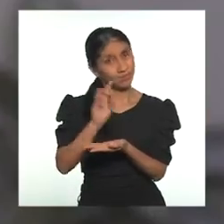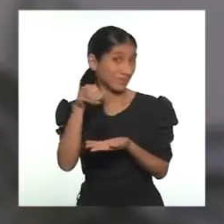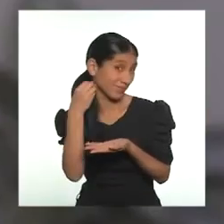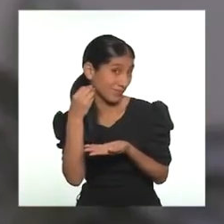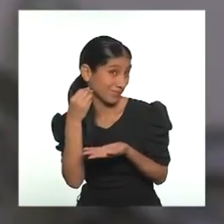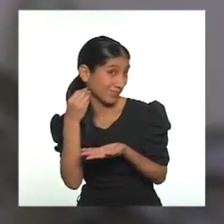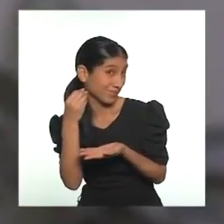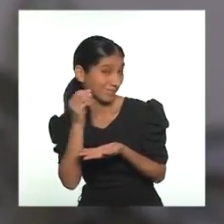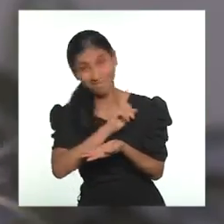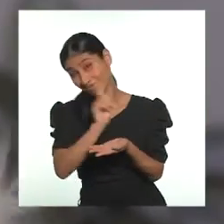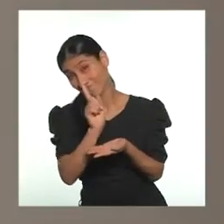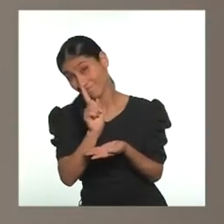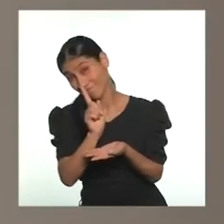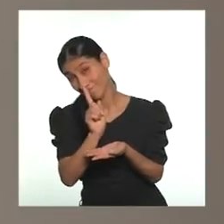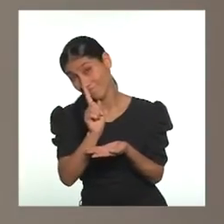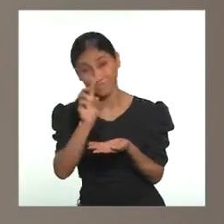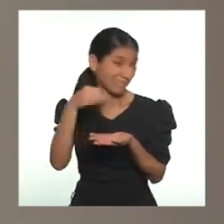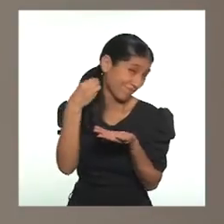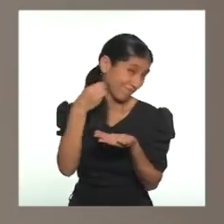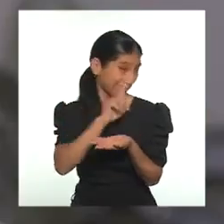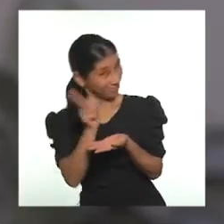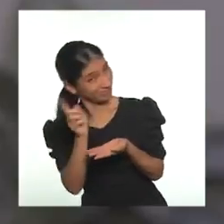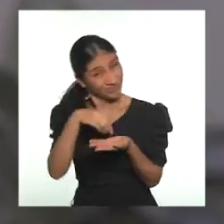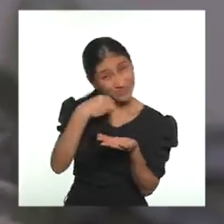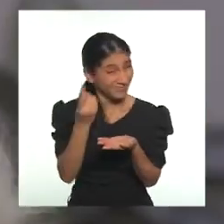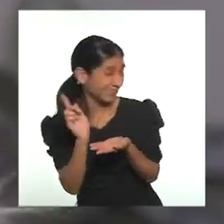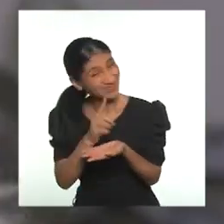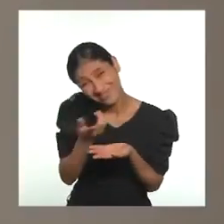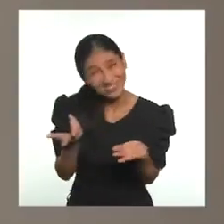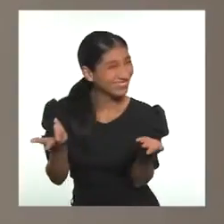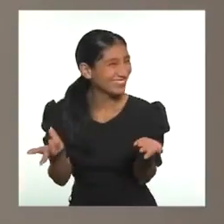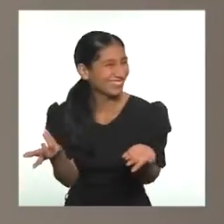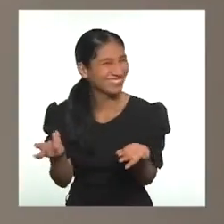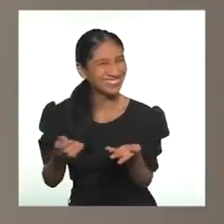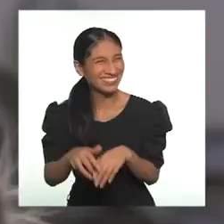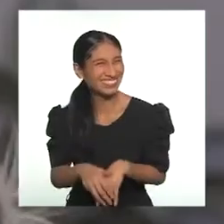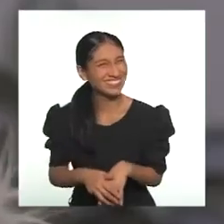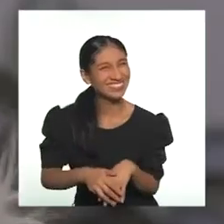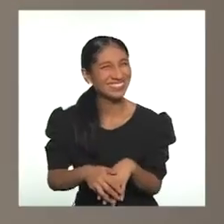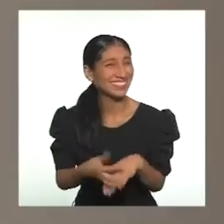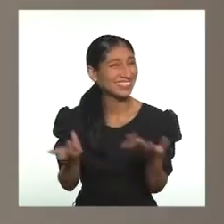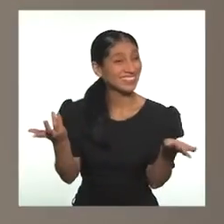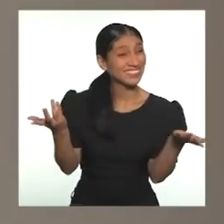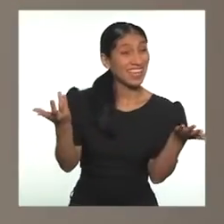o no me la como? ¿Me la como o no me la como? ¿Me la como o no me la como?